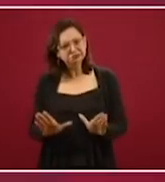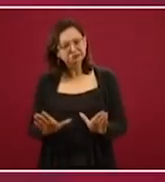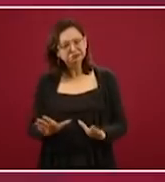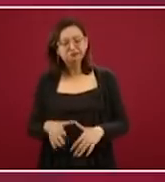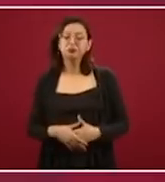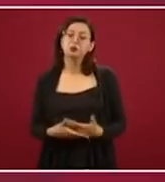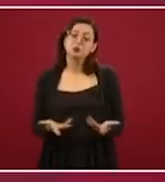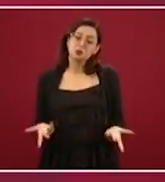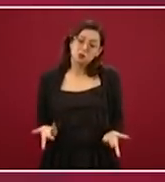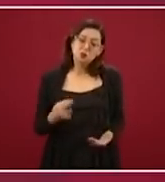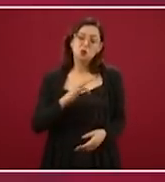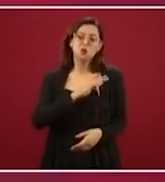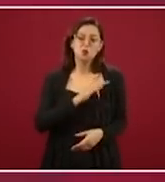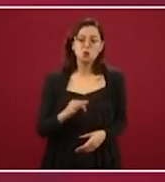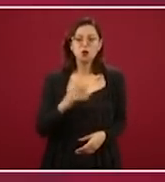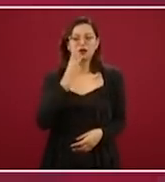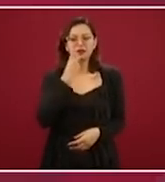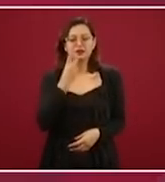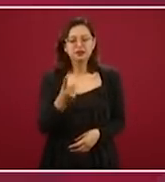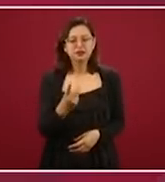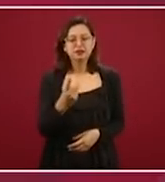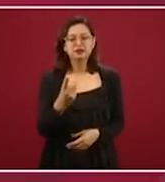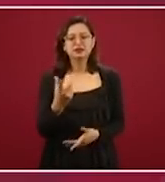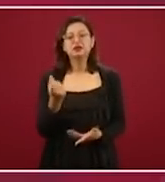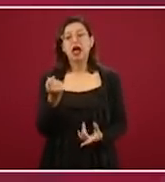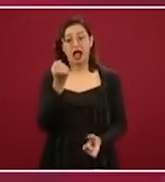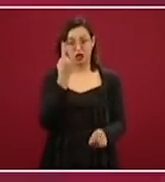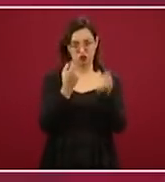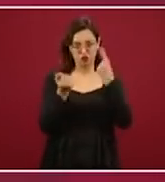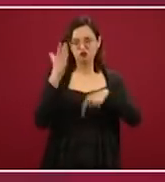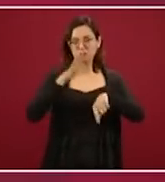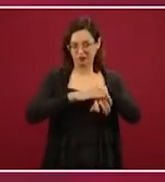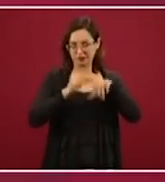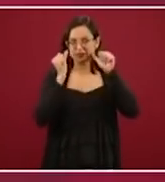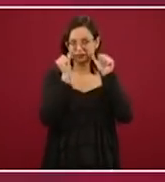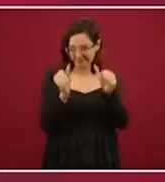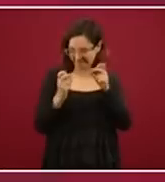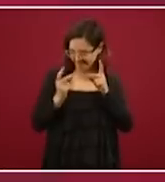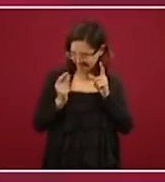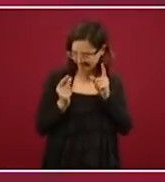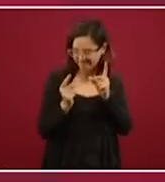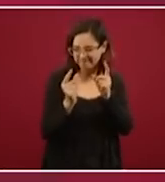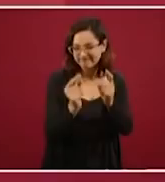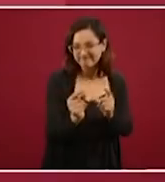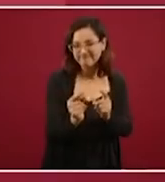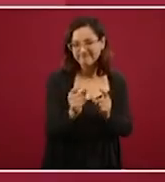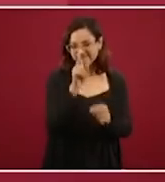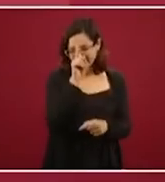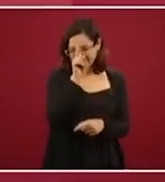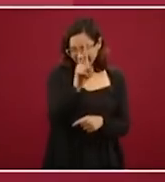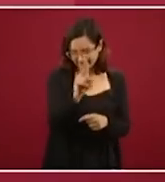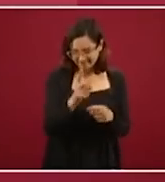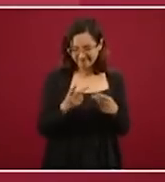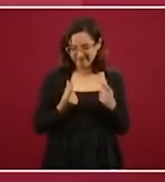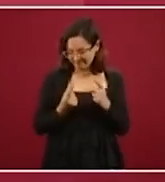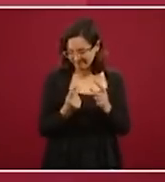sí podemos decirlo, quienes se aplican más que otros. O sea, eso